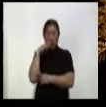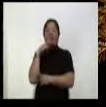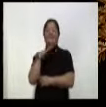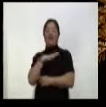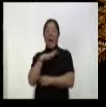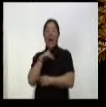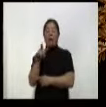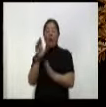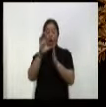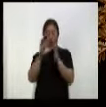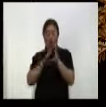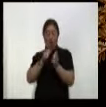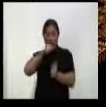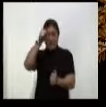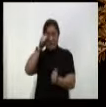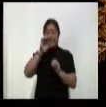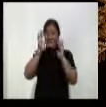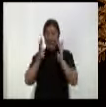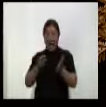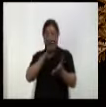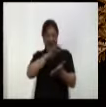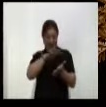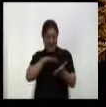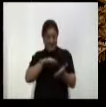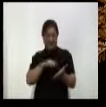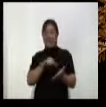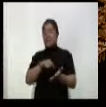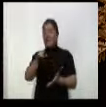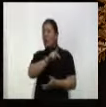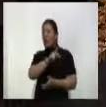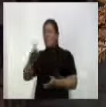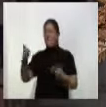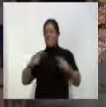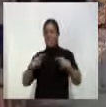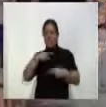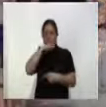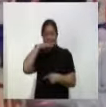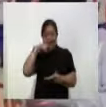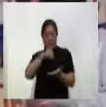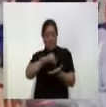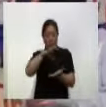una constitución escrita por una mayoría de ciudadanos.